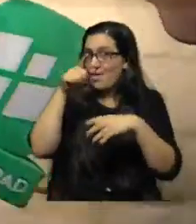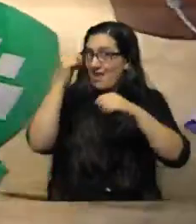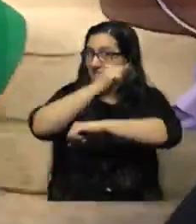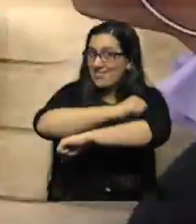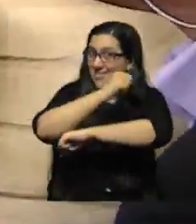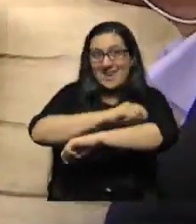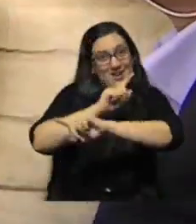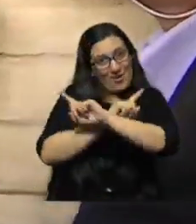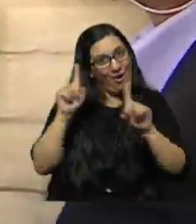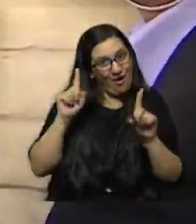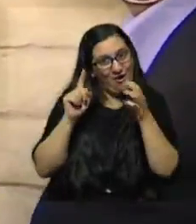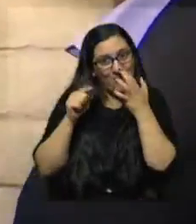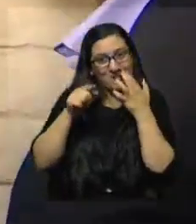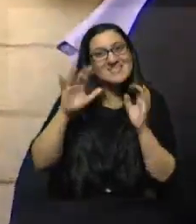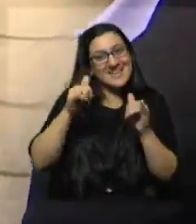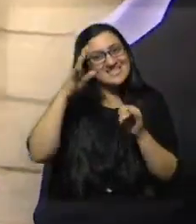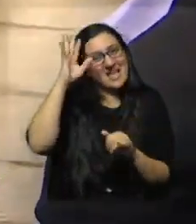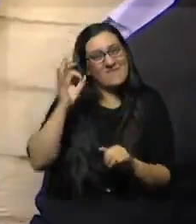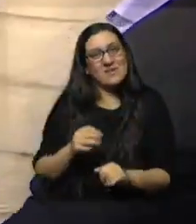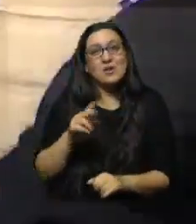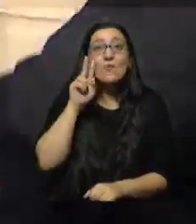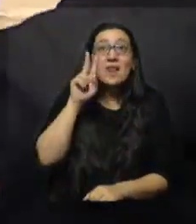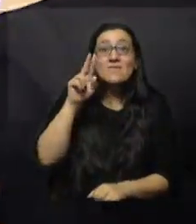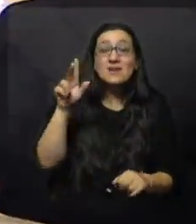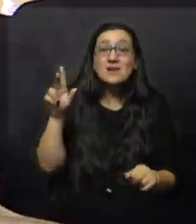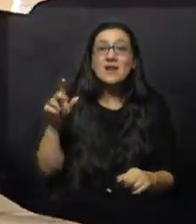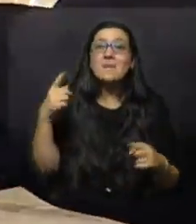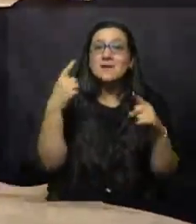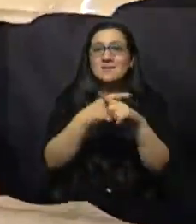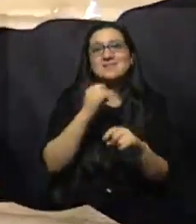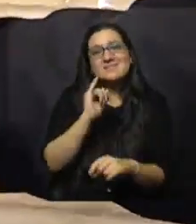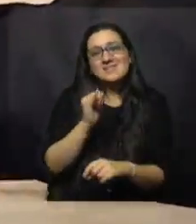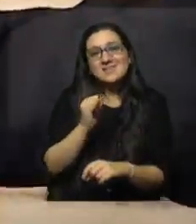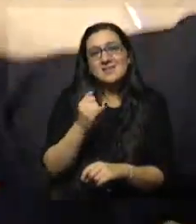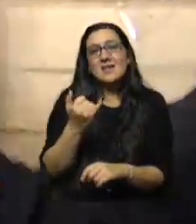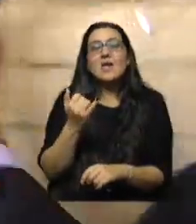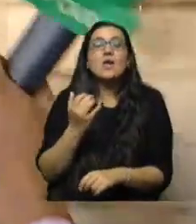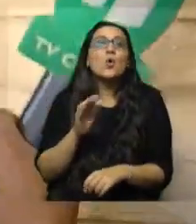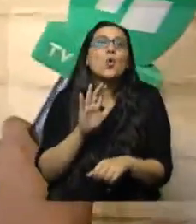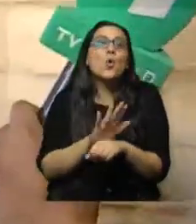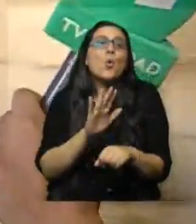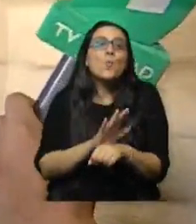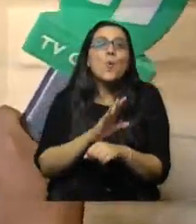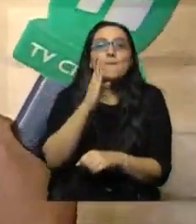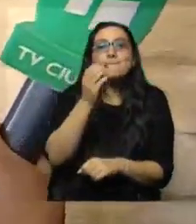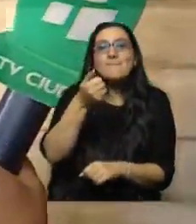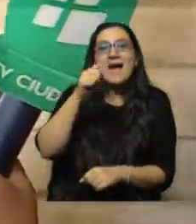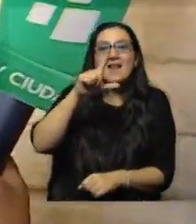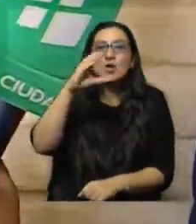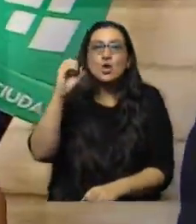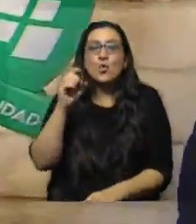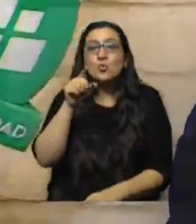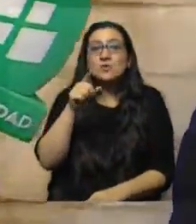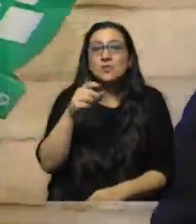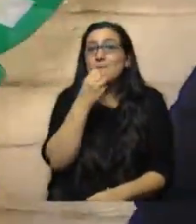ventana, ¿verdad? Ustedes lo tienen bien claro. Bueno, ¿lo van a ver desde ahí al partido? Sí, es como un balcón. Es como un palco. Es como un palco. Bueno, ¿son mejores amigos ustedes